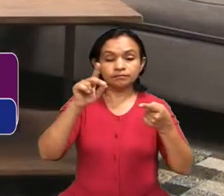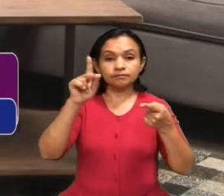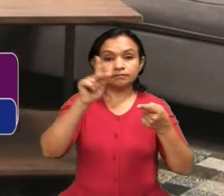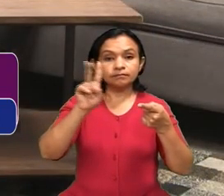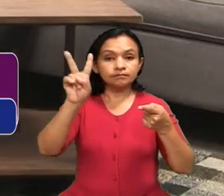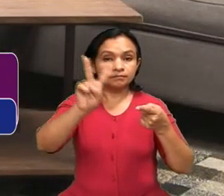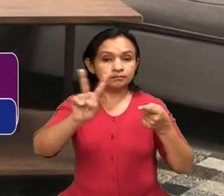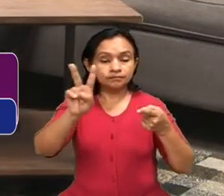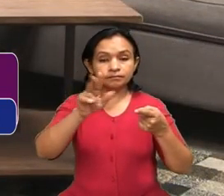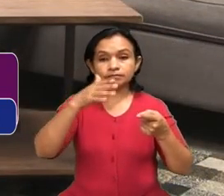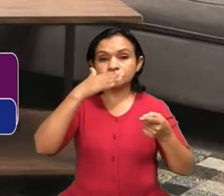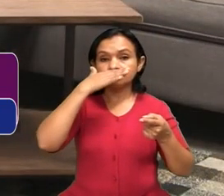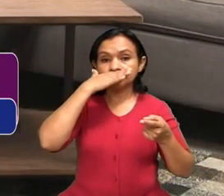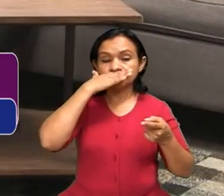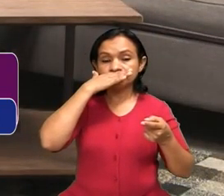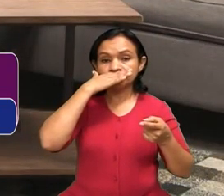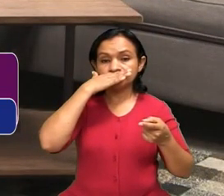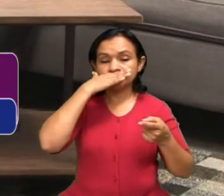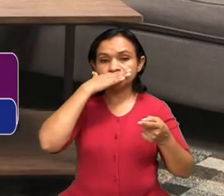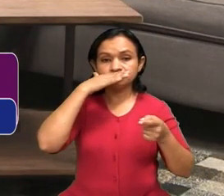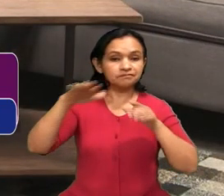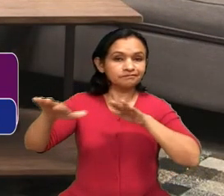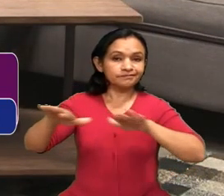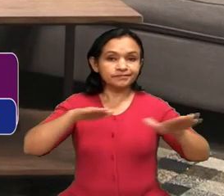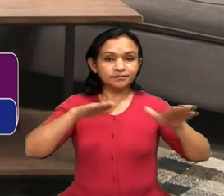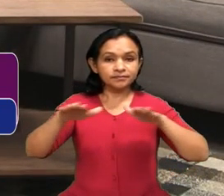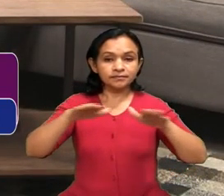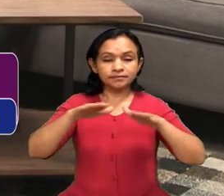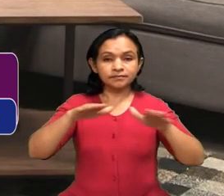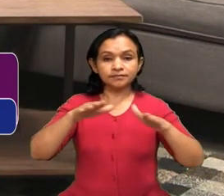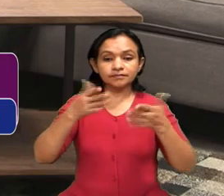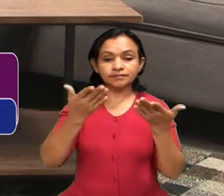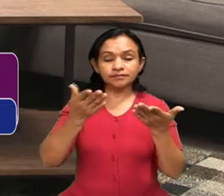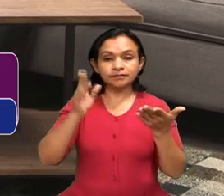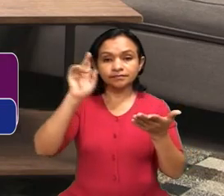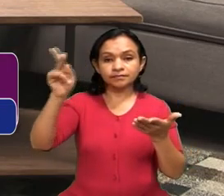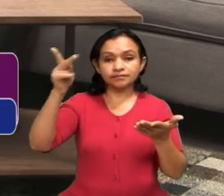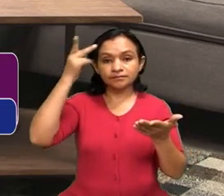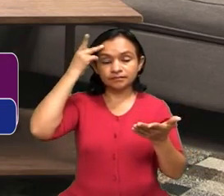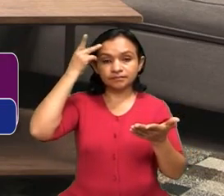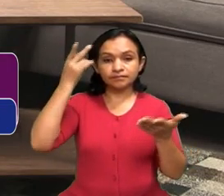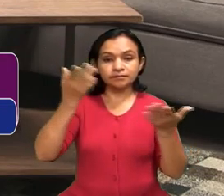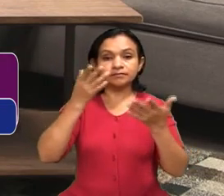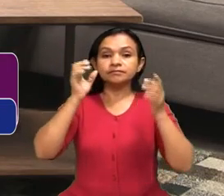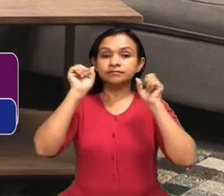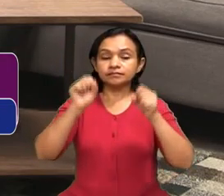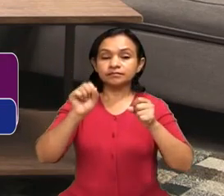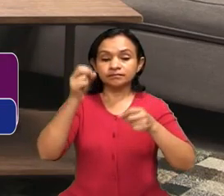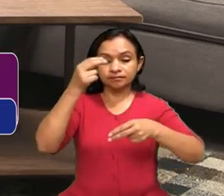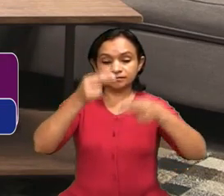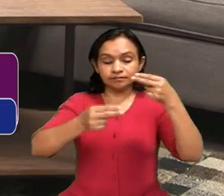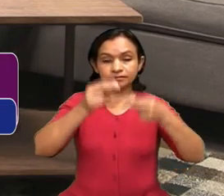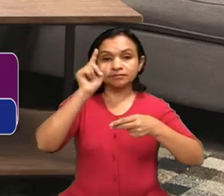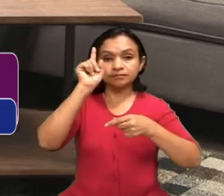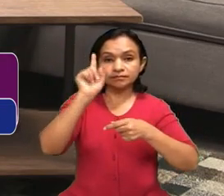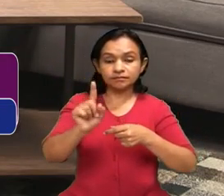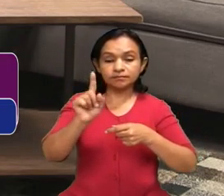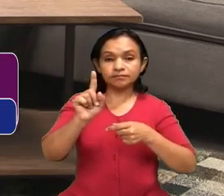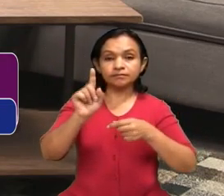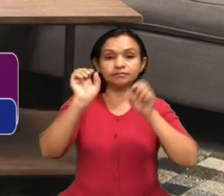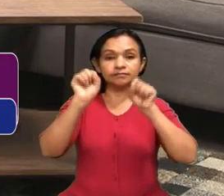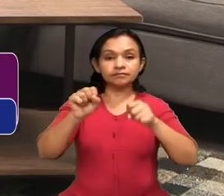el Frente Sandinista todavía no se perfila después de su creación como la opción número uno para